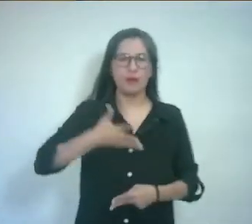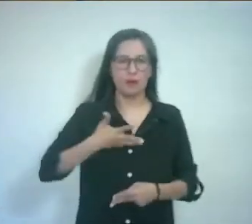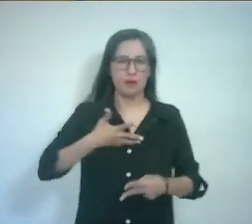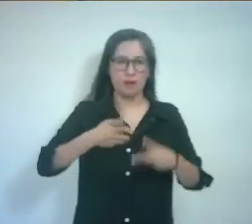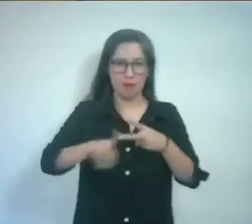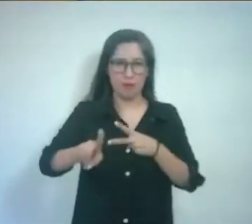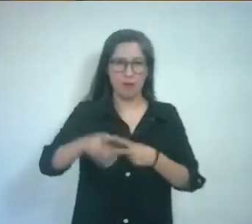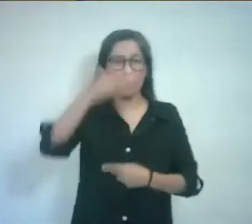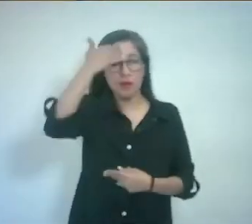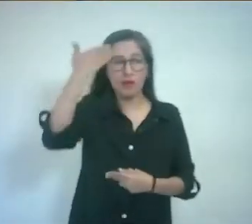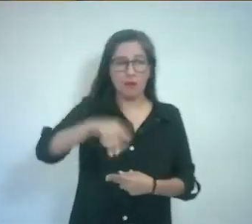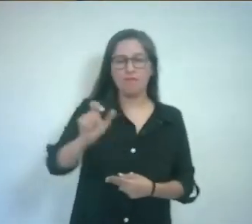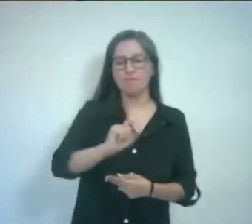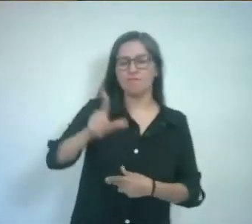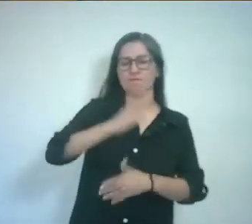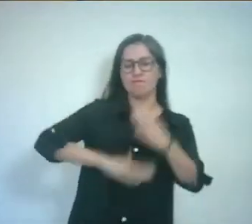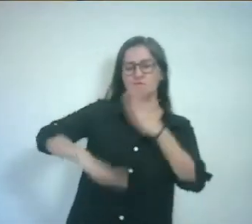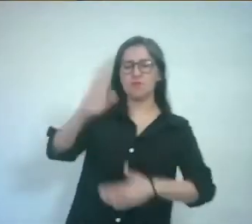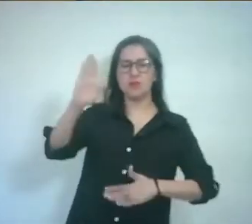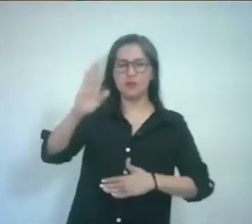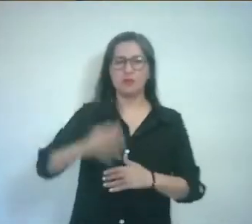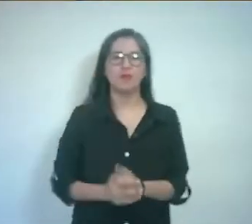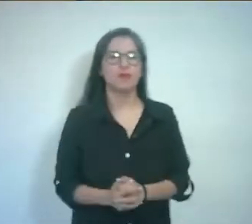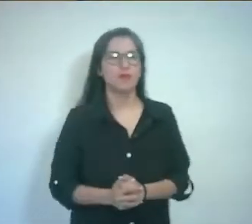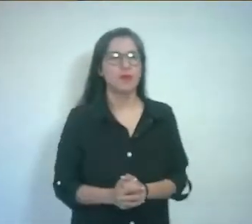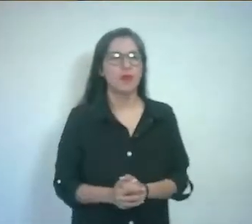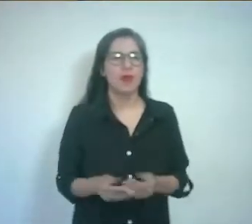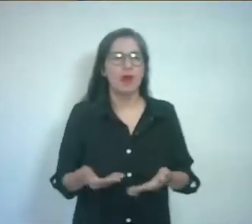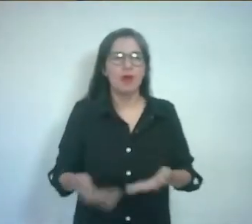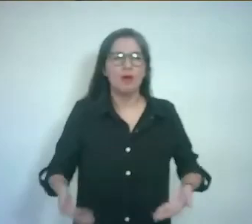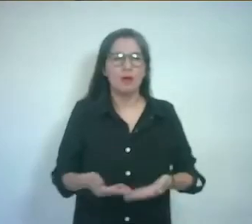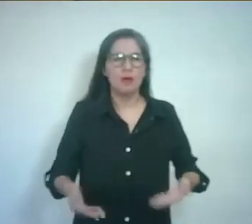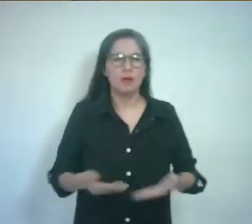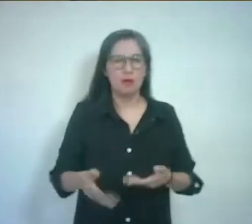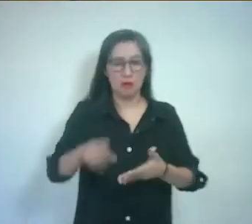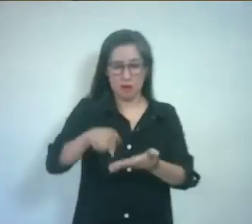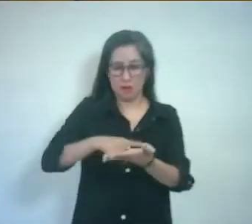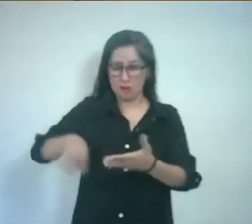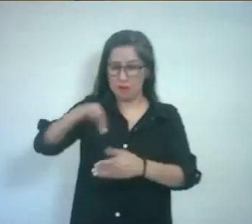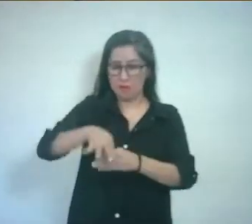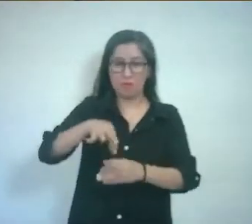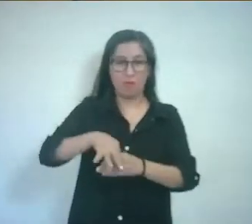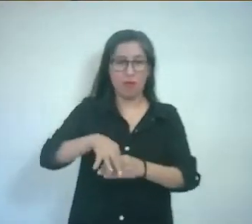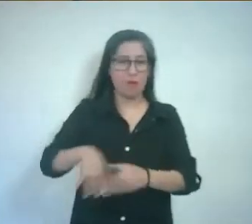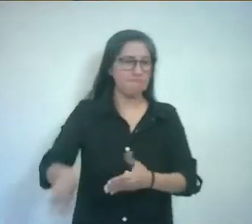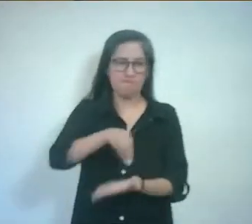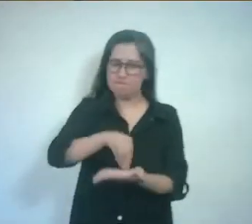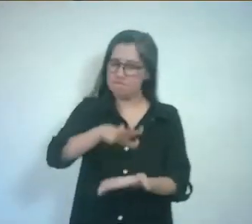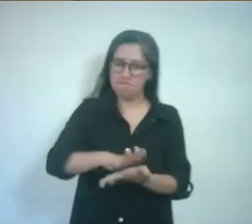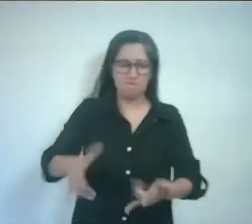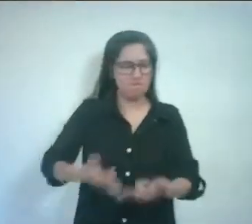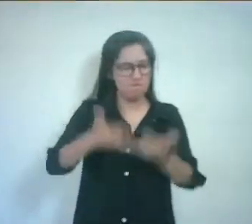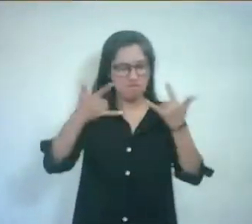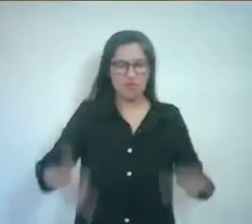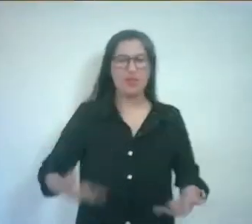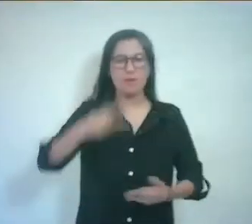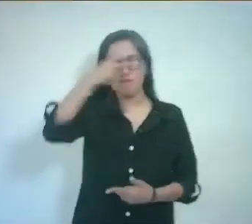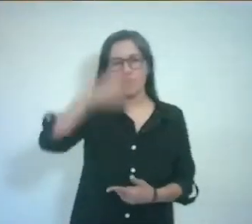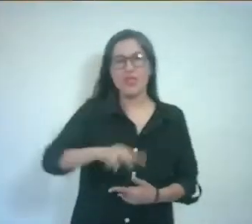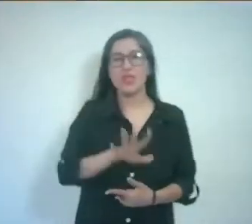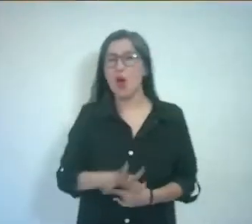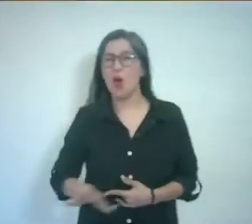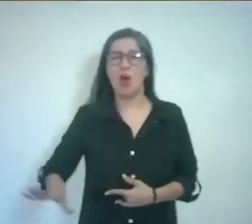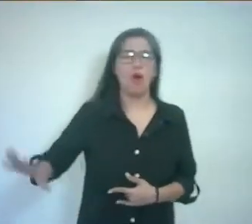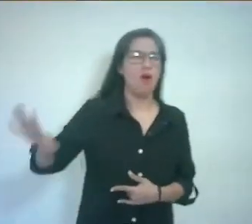saliendo exitosamente avante. Esta será una jornada electoral histórica a nivel nacional por los más de